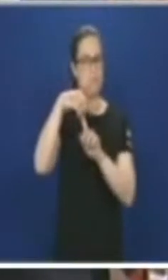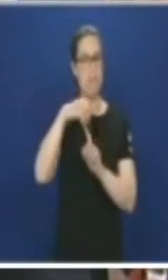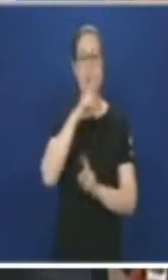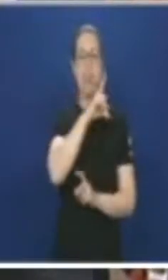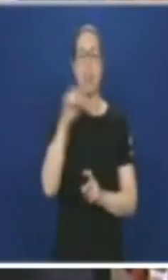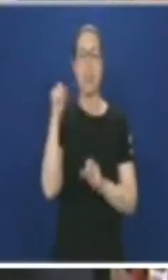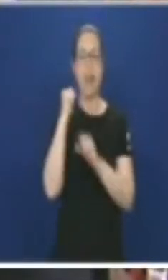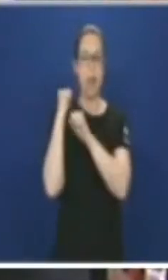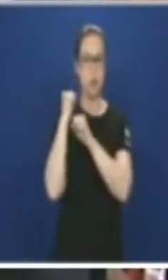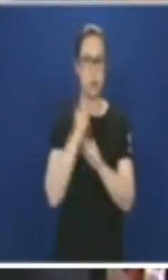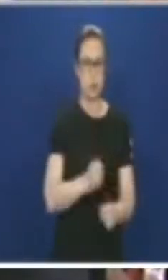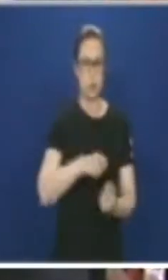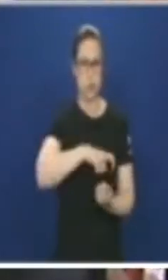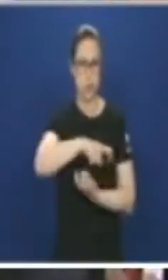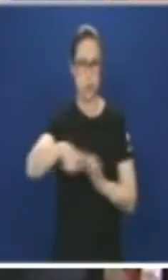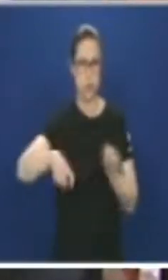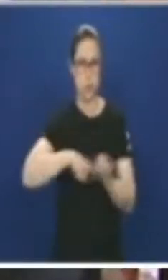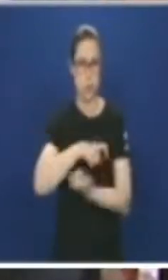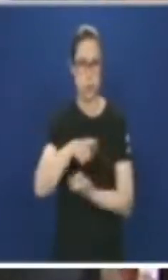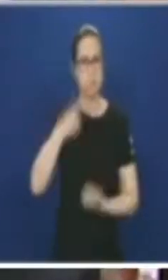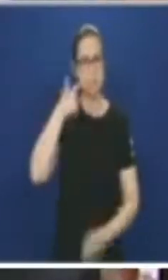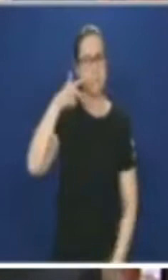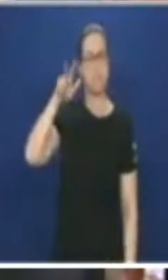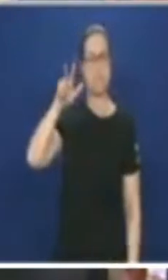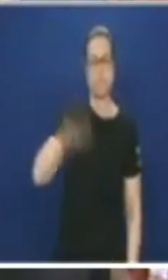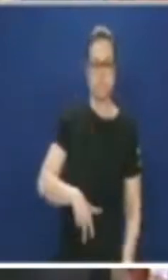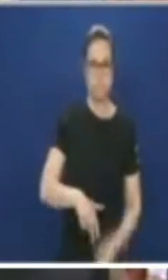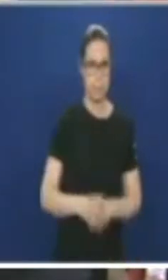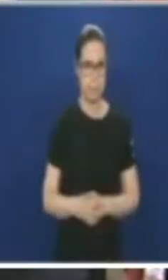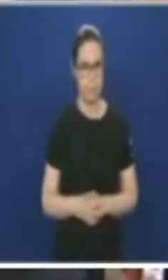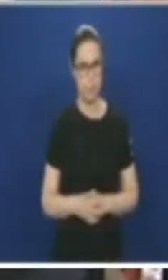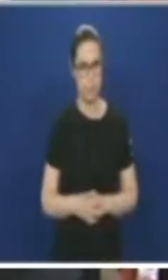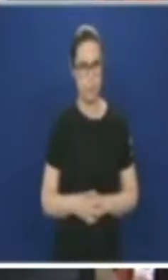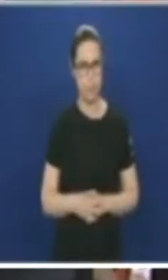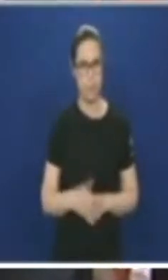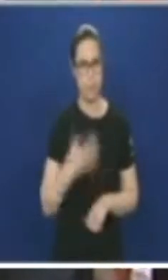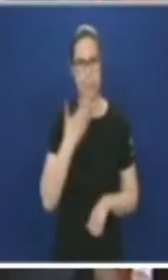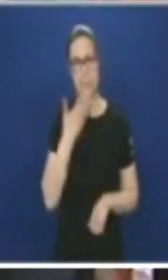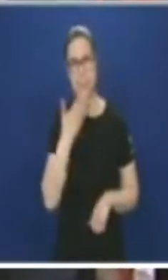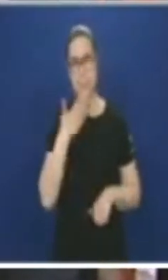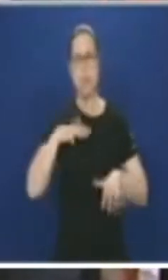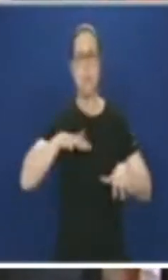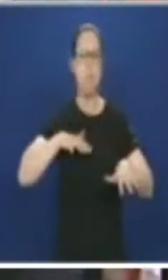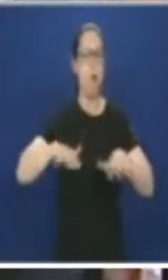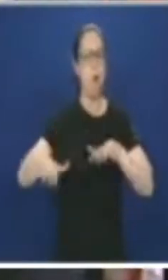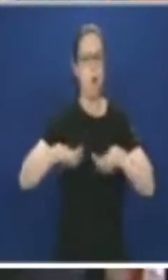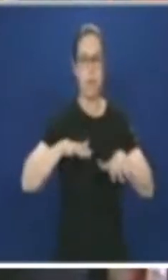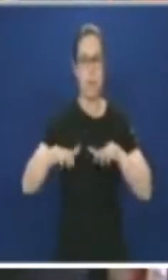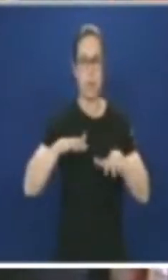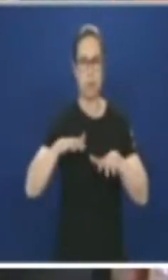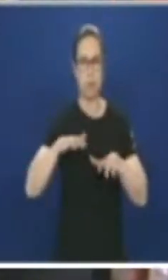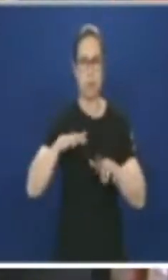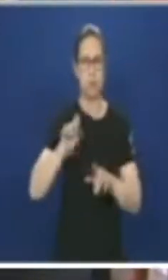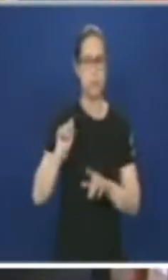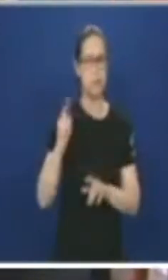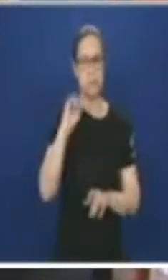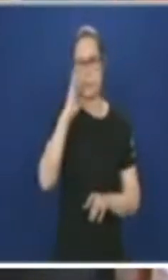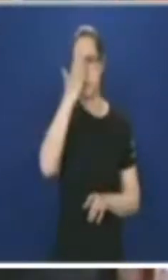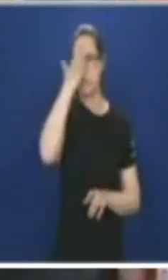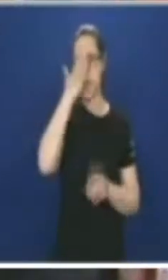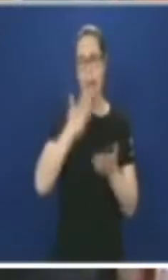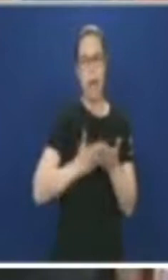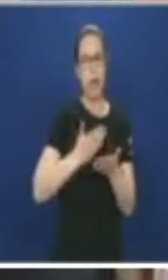anos. Refírome ao movemento que tivo como epicentro a revista Nós,